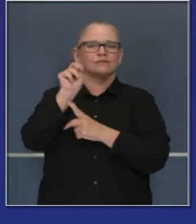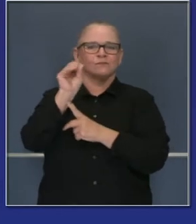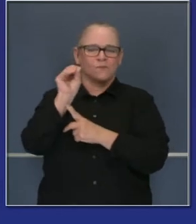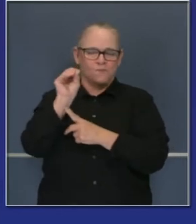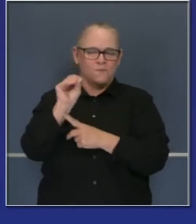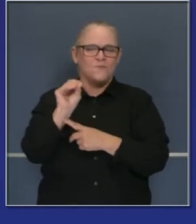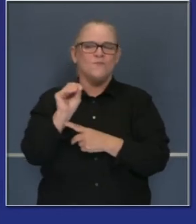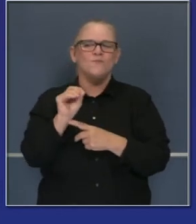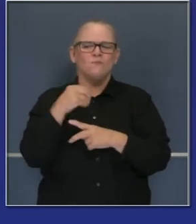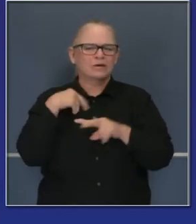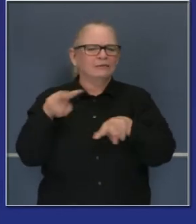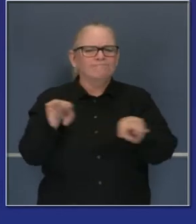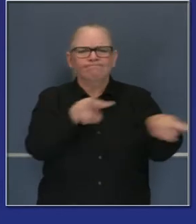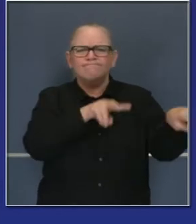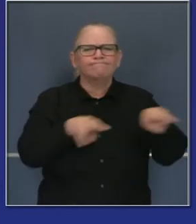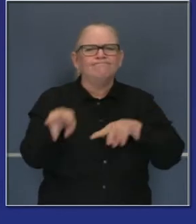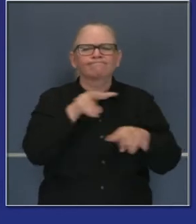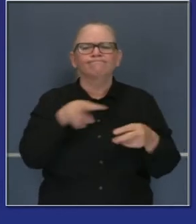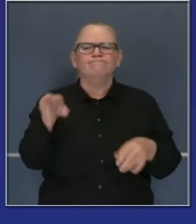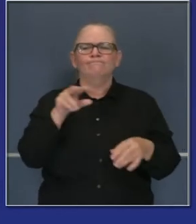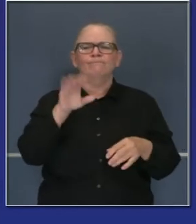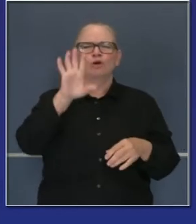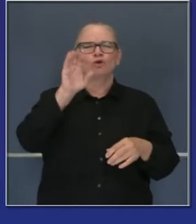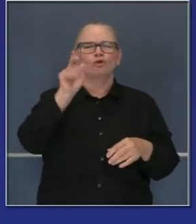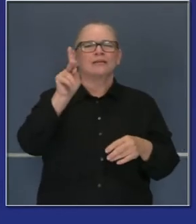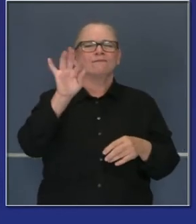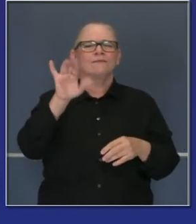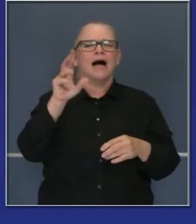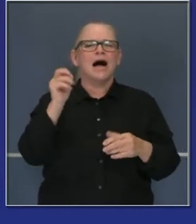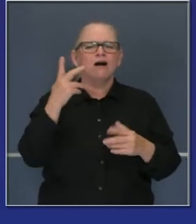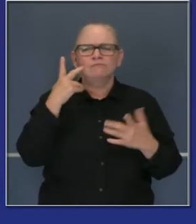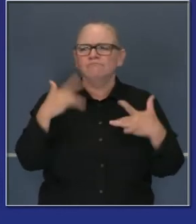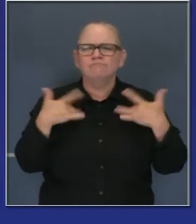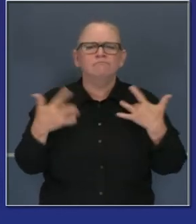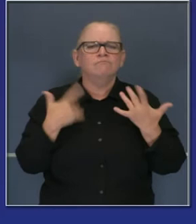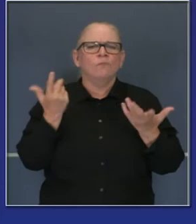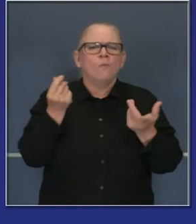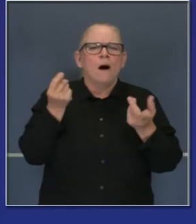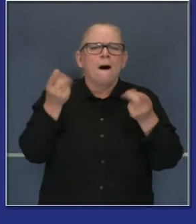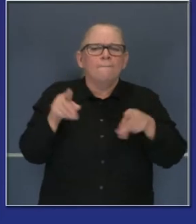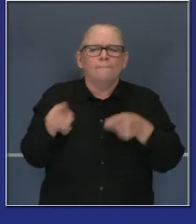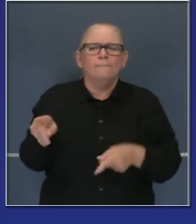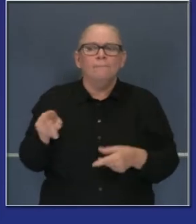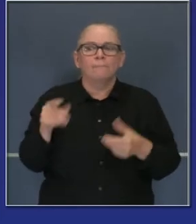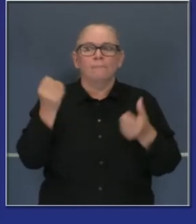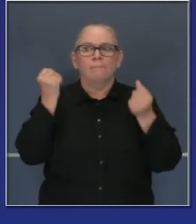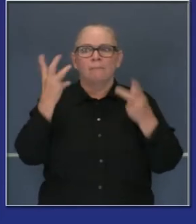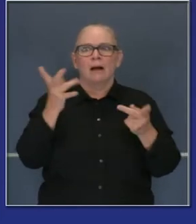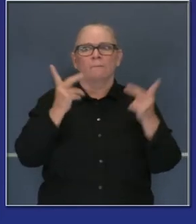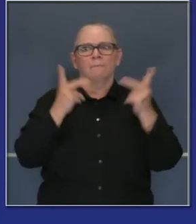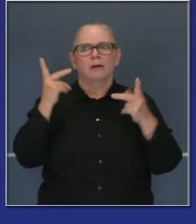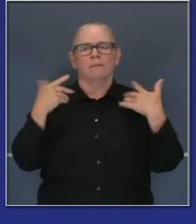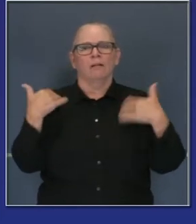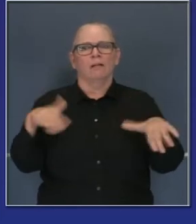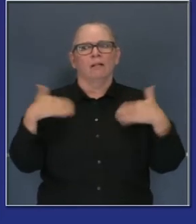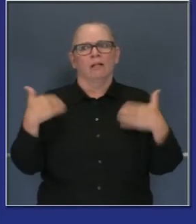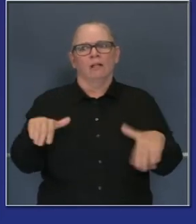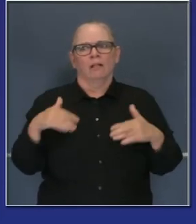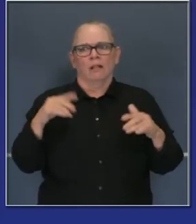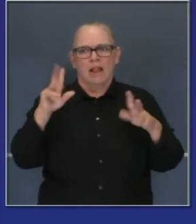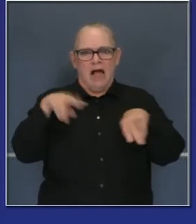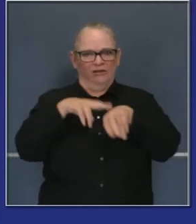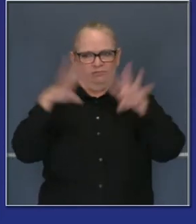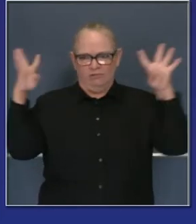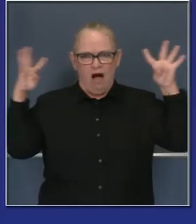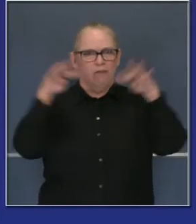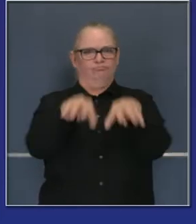clic que ha generado mucha atención nacional por buenas razones esta es un área donde nosotros estamos